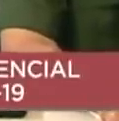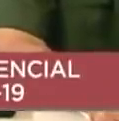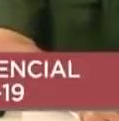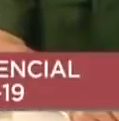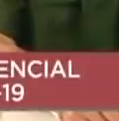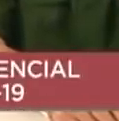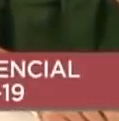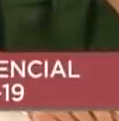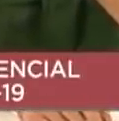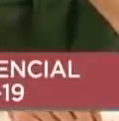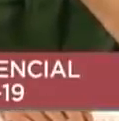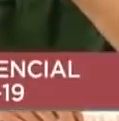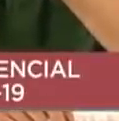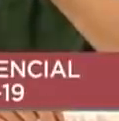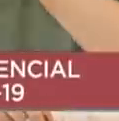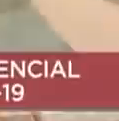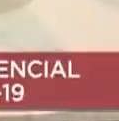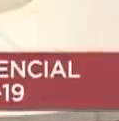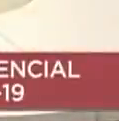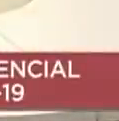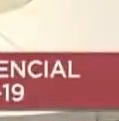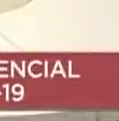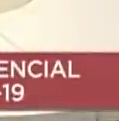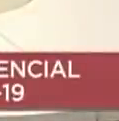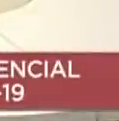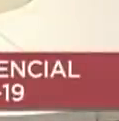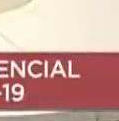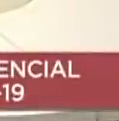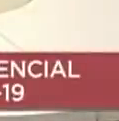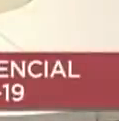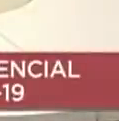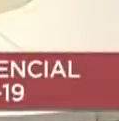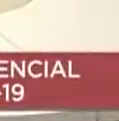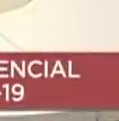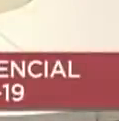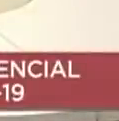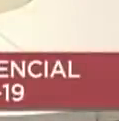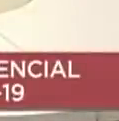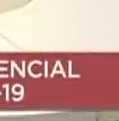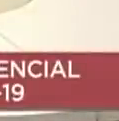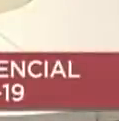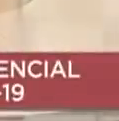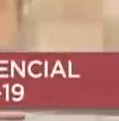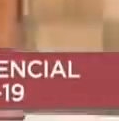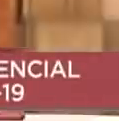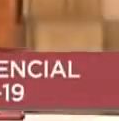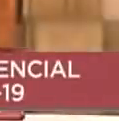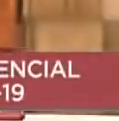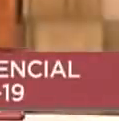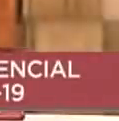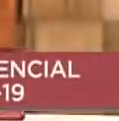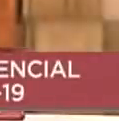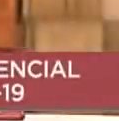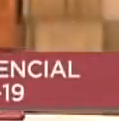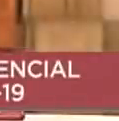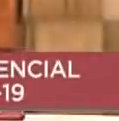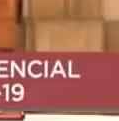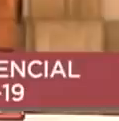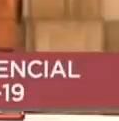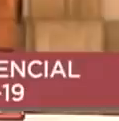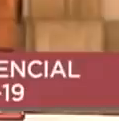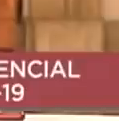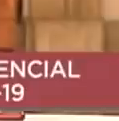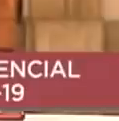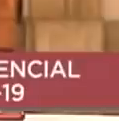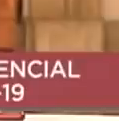que está en nuestra patria, en la primera fila de combate contra el COVID-19, siempre en ese